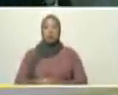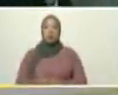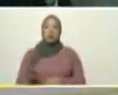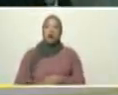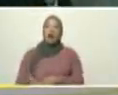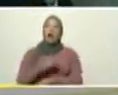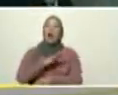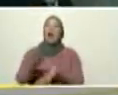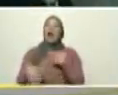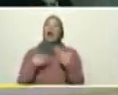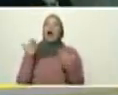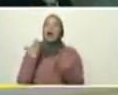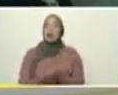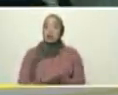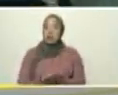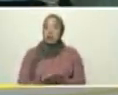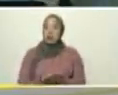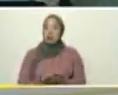hasta que llegó